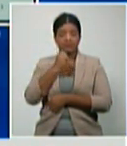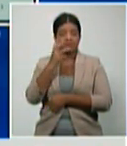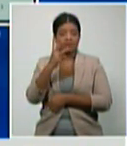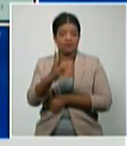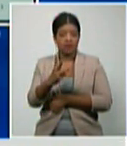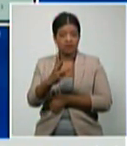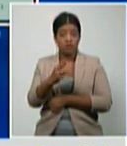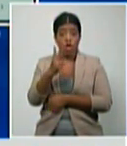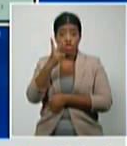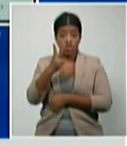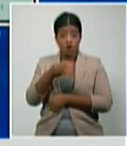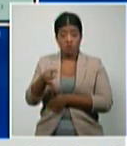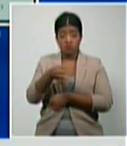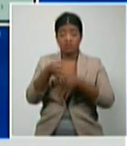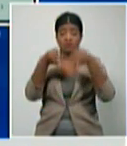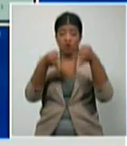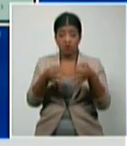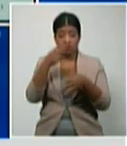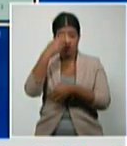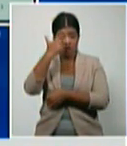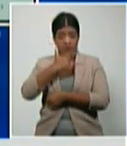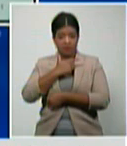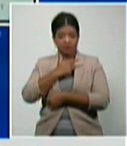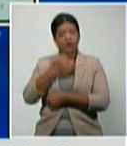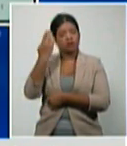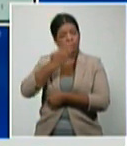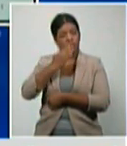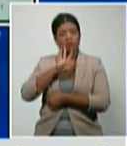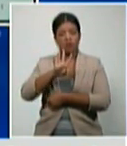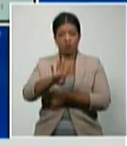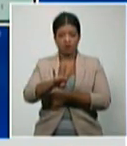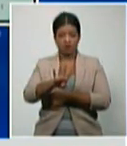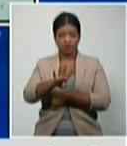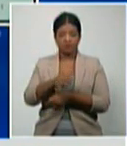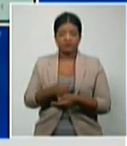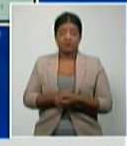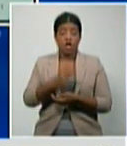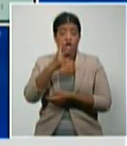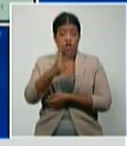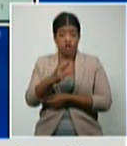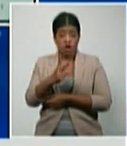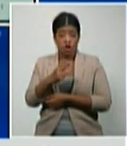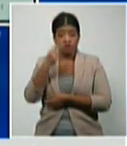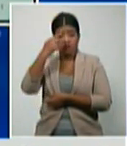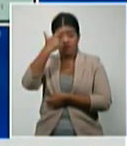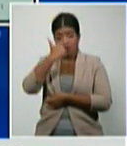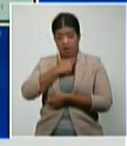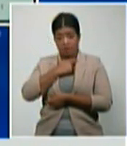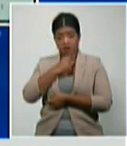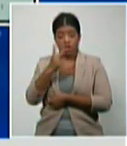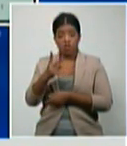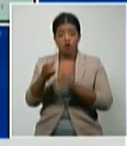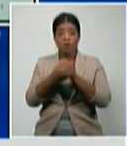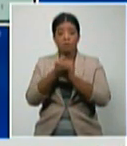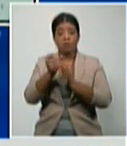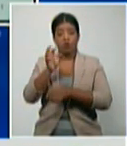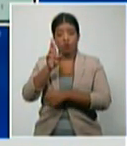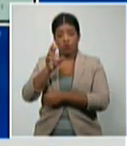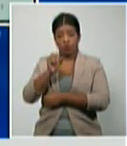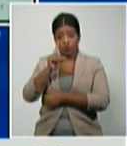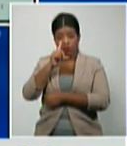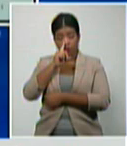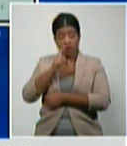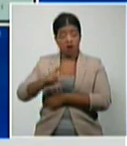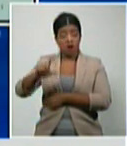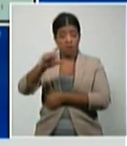casos, 4 casos, 2 de Ciego de Ávila y 2 de Morón. Camagüey 10 casos, 8 de